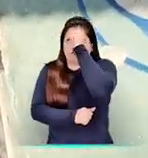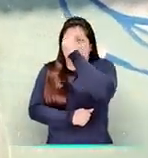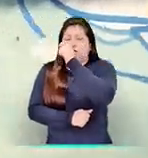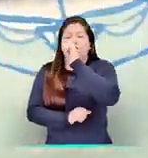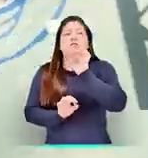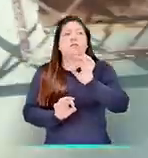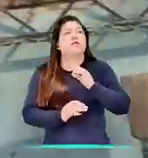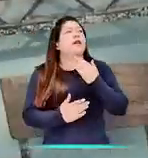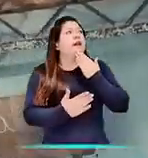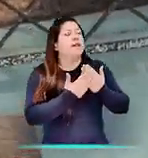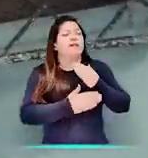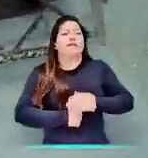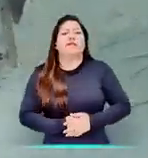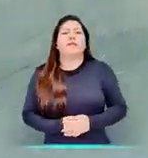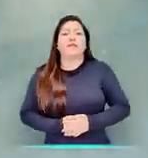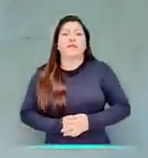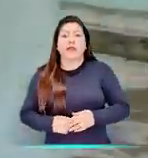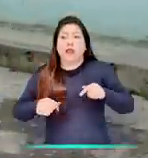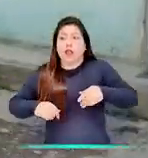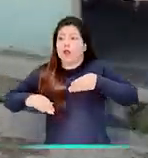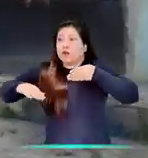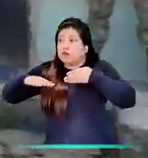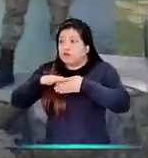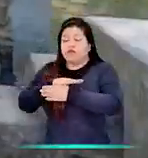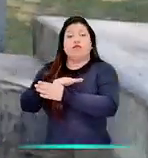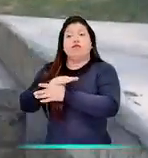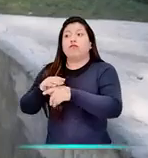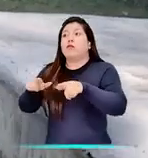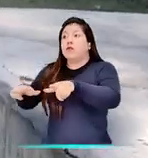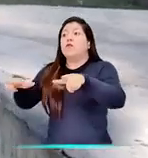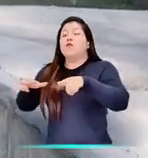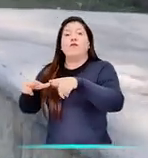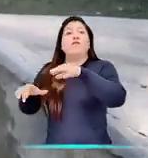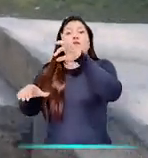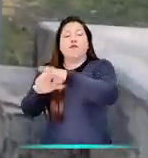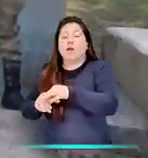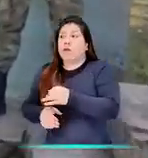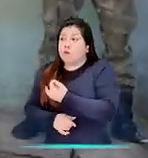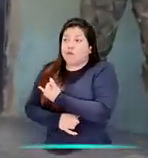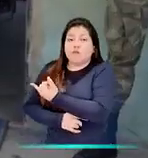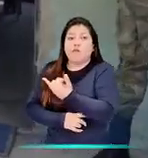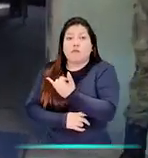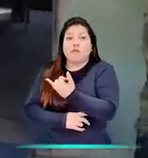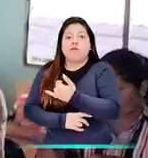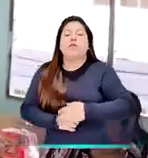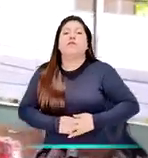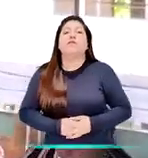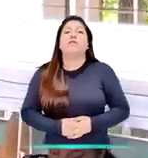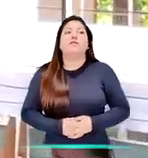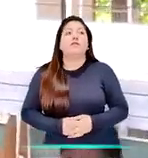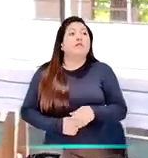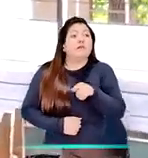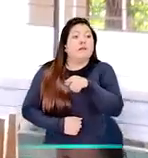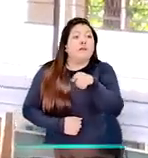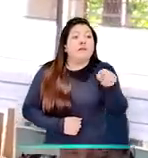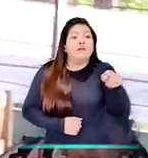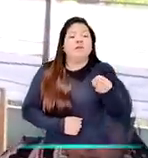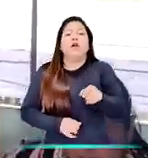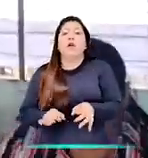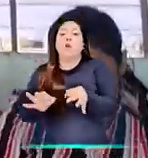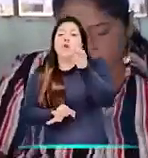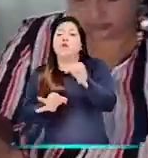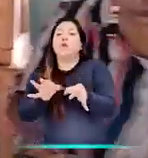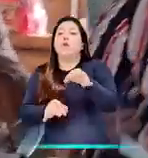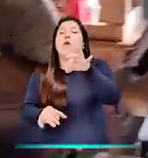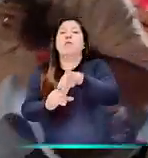pueda. Acá ya estamos entrando al puesto de votación. Y acá ya